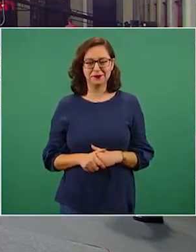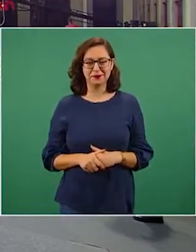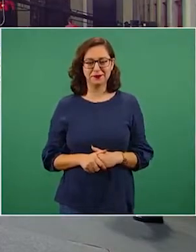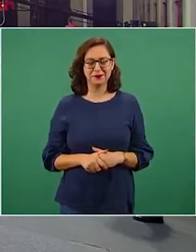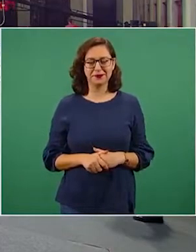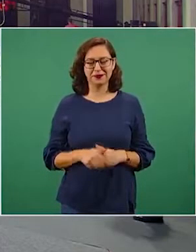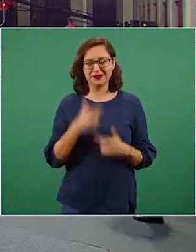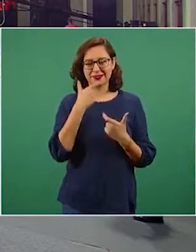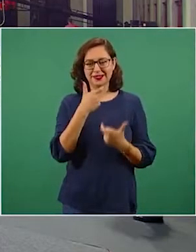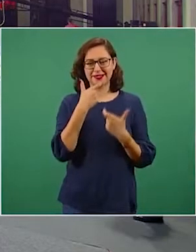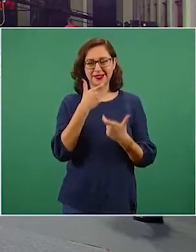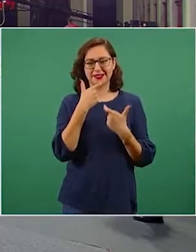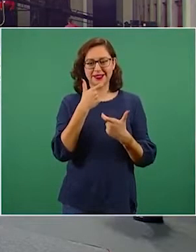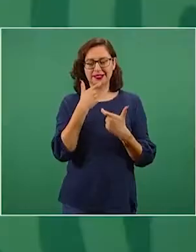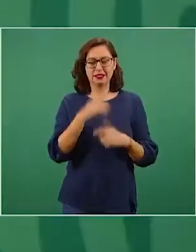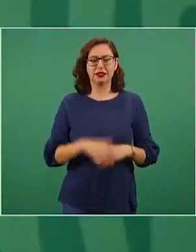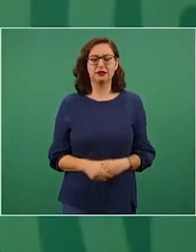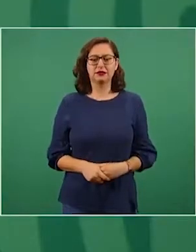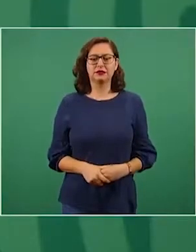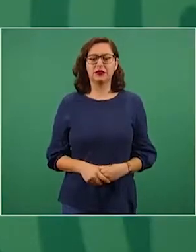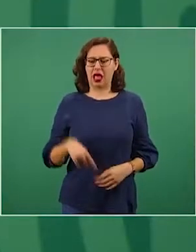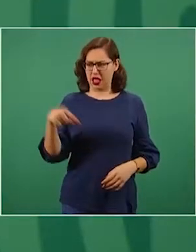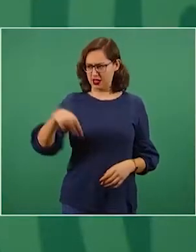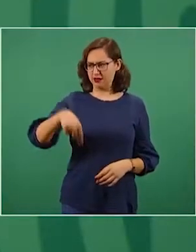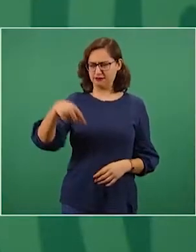Aquí para que no tengamos